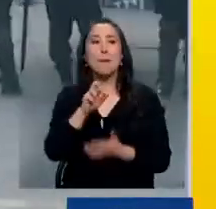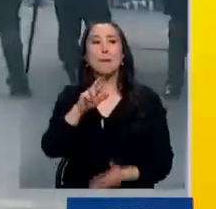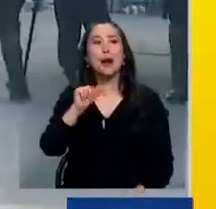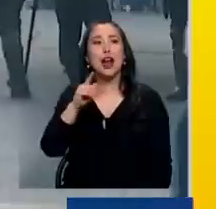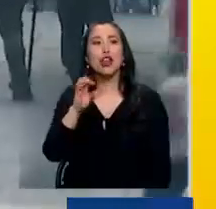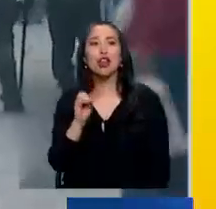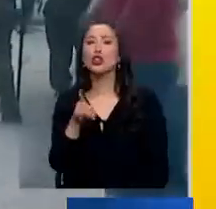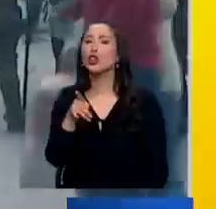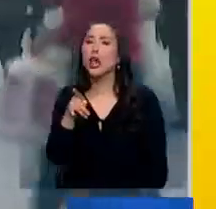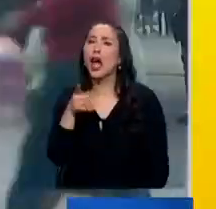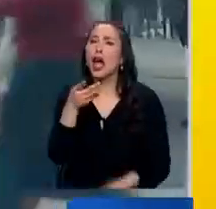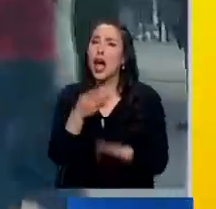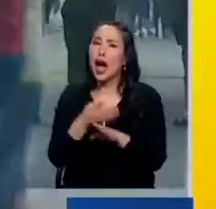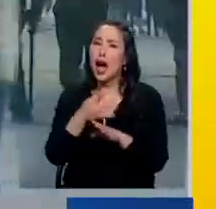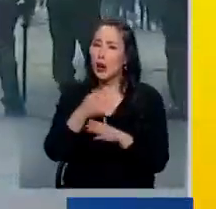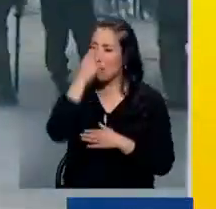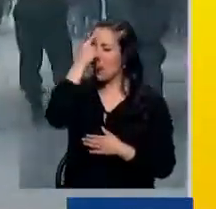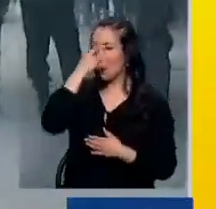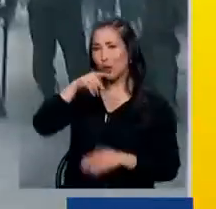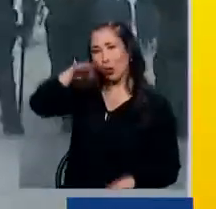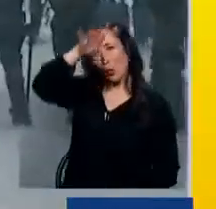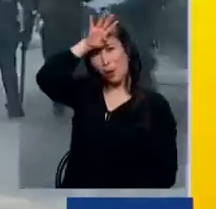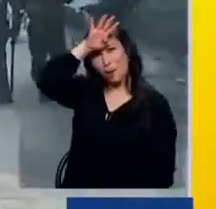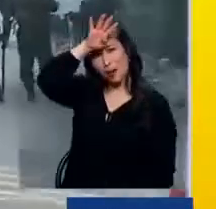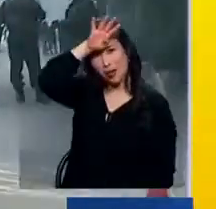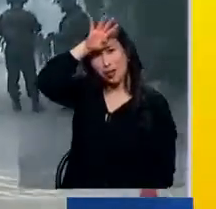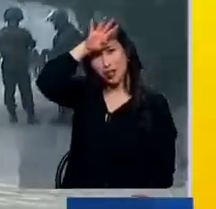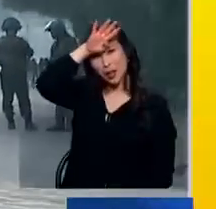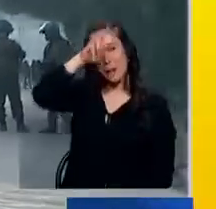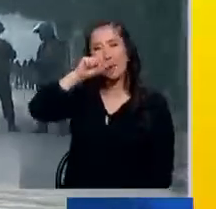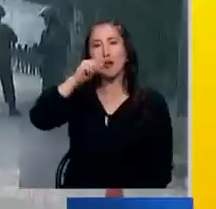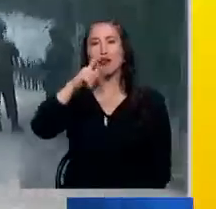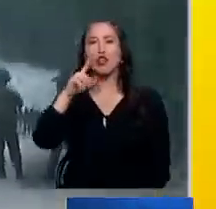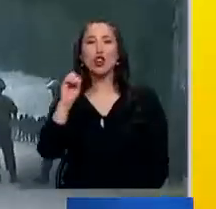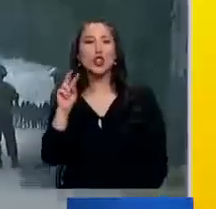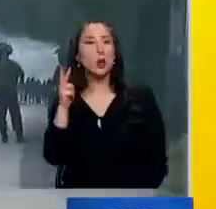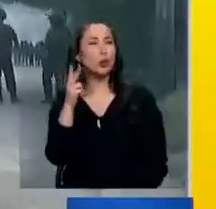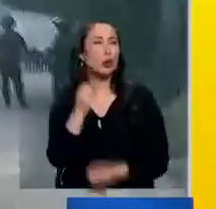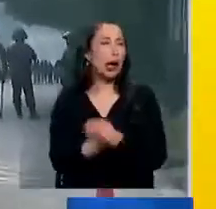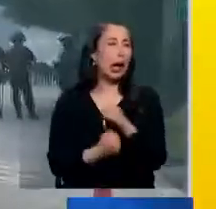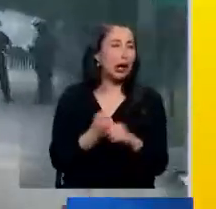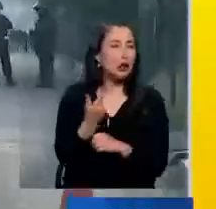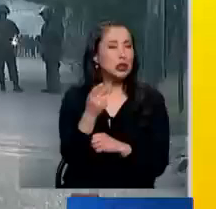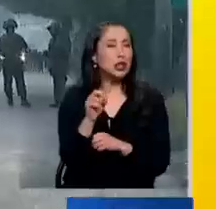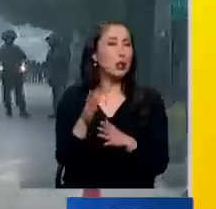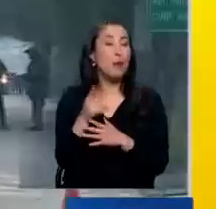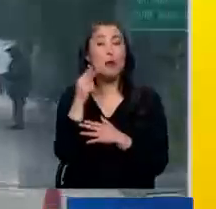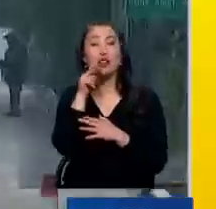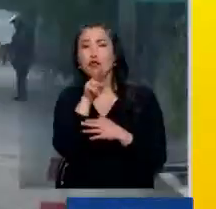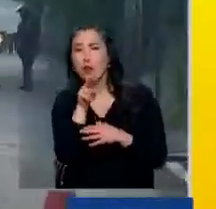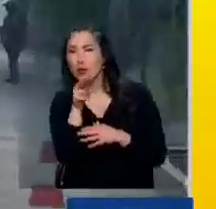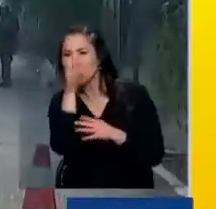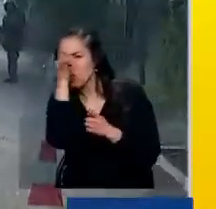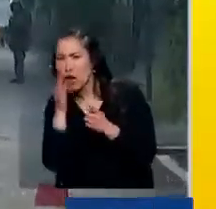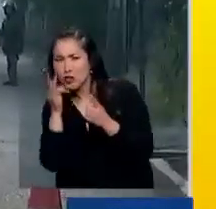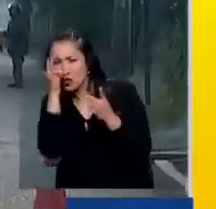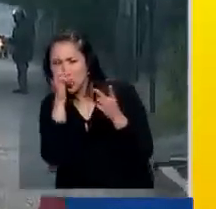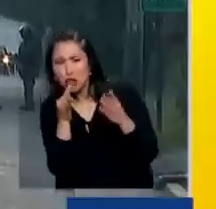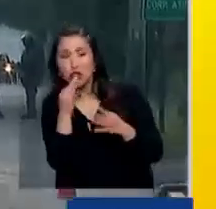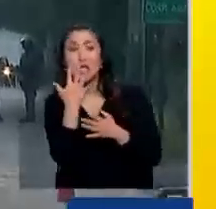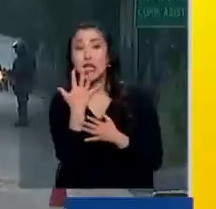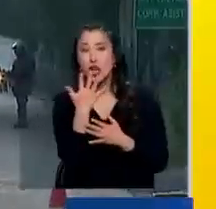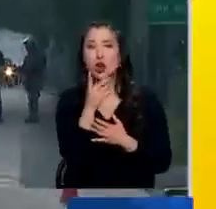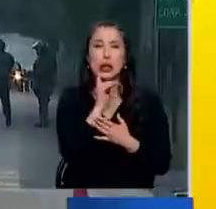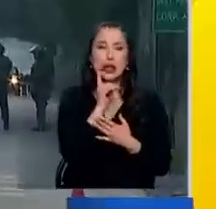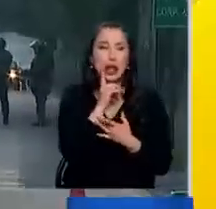donde pasó el Papa Juan Pablo II por los años 80. Alcanzamos a divisar cerca de 5 funcionarios de carabineros equipados